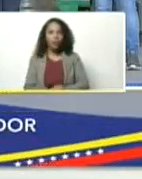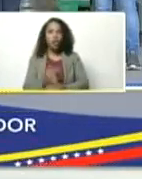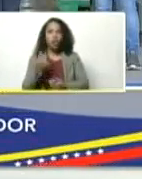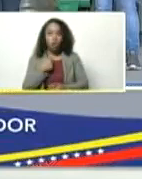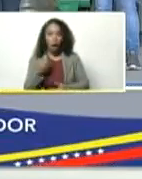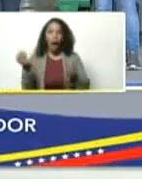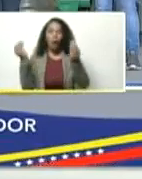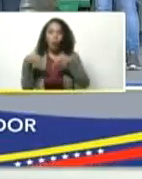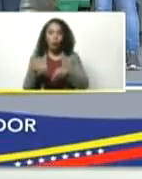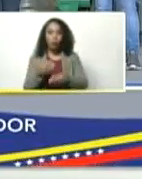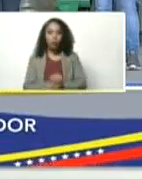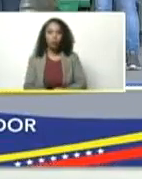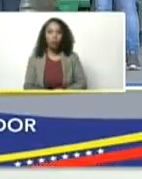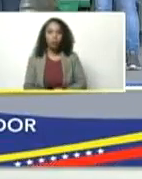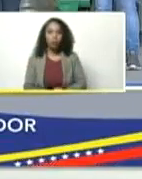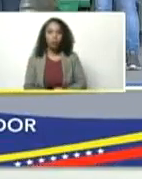acuerdo.